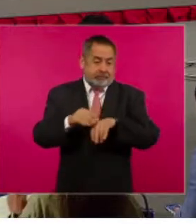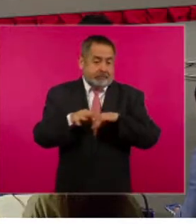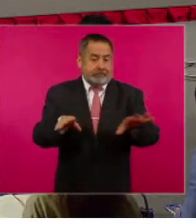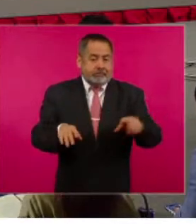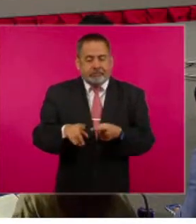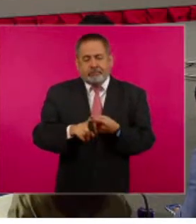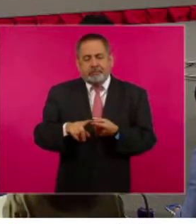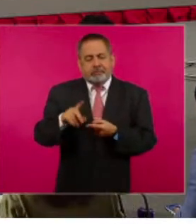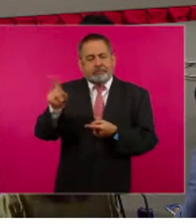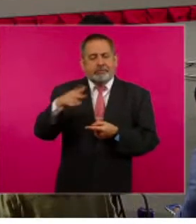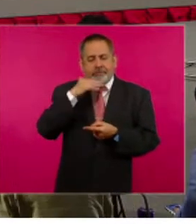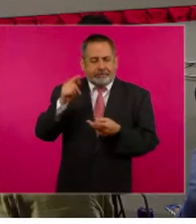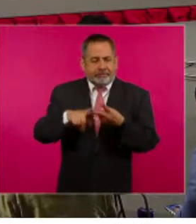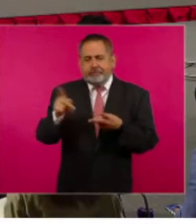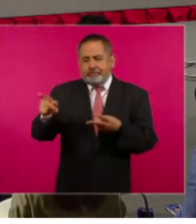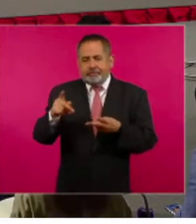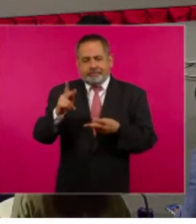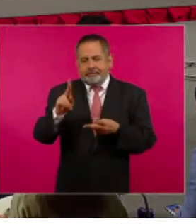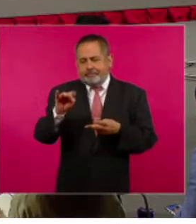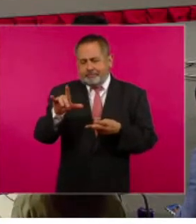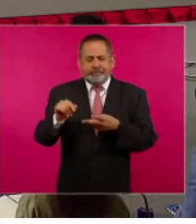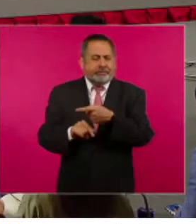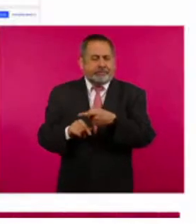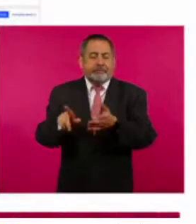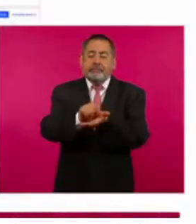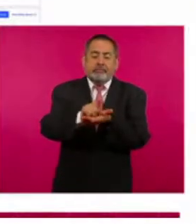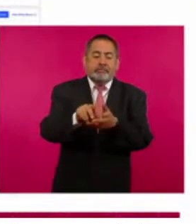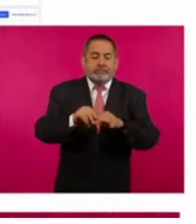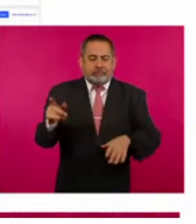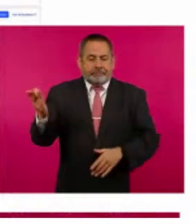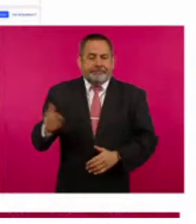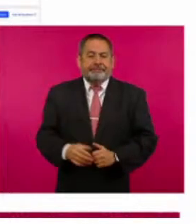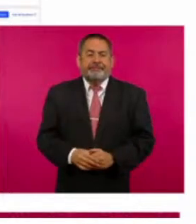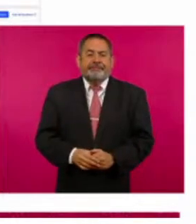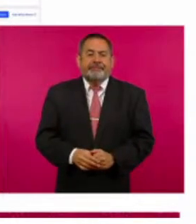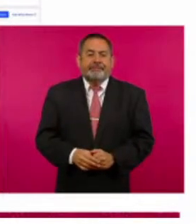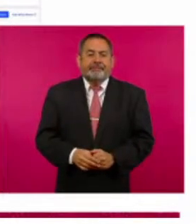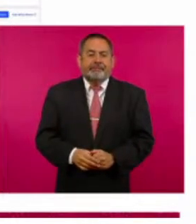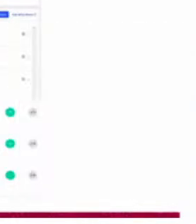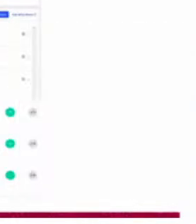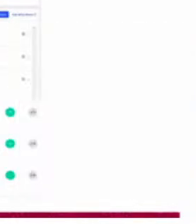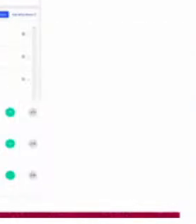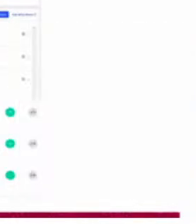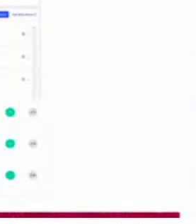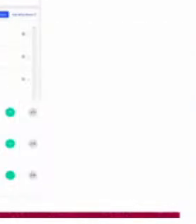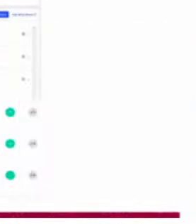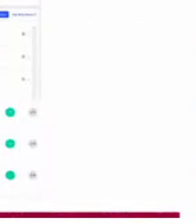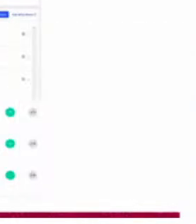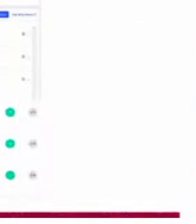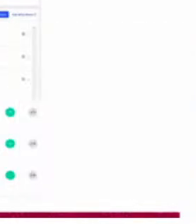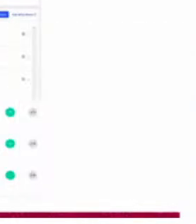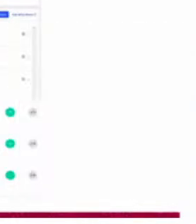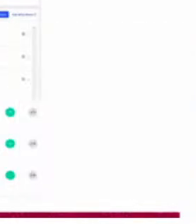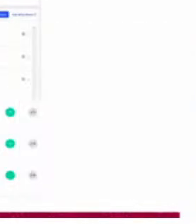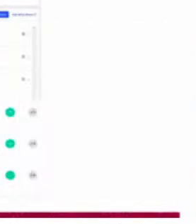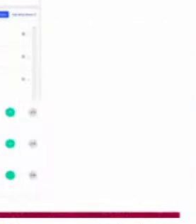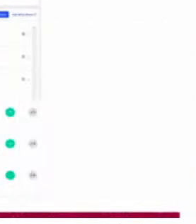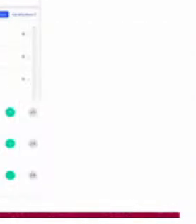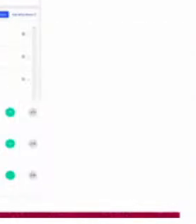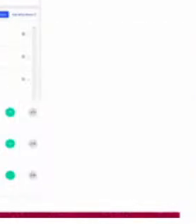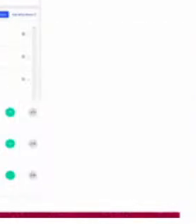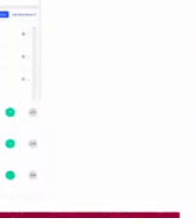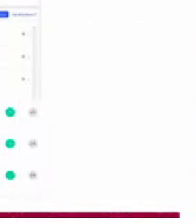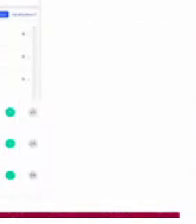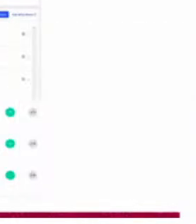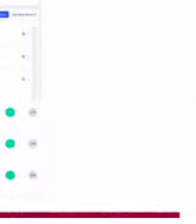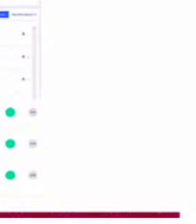y ProPublica, que fueron difundidos masivamente en Twitter por un troll center de la oposición por 60 mil, el de la Deutsche Welle, y 90 mil, el